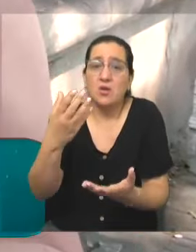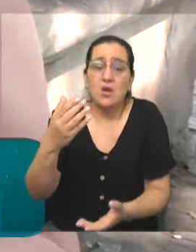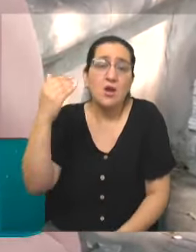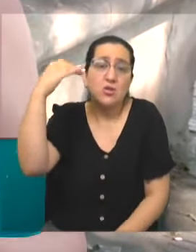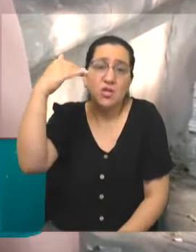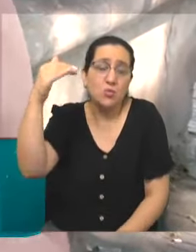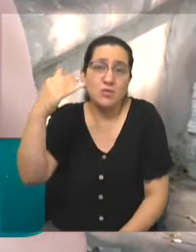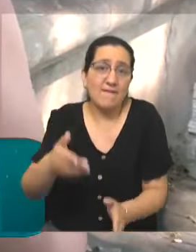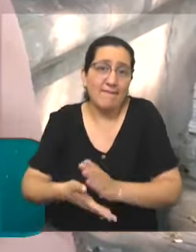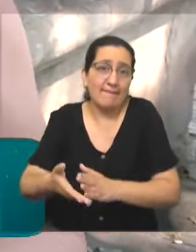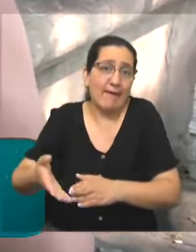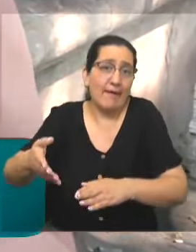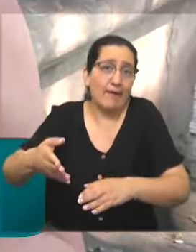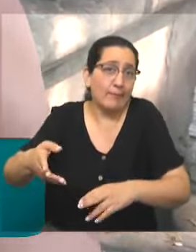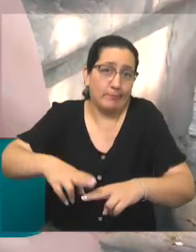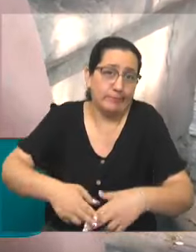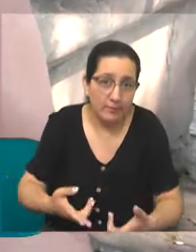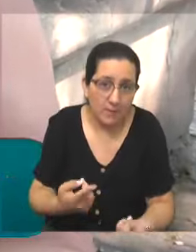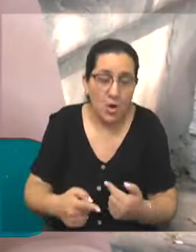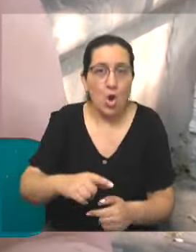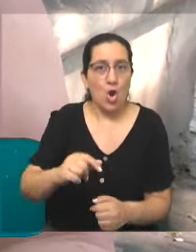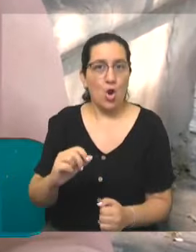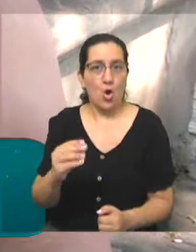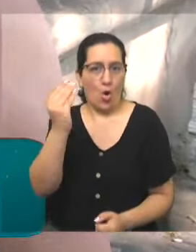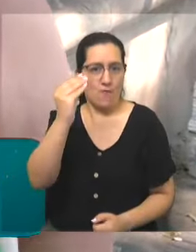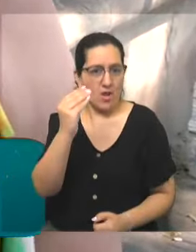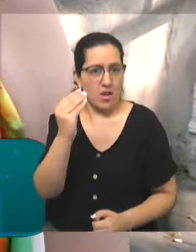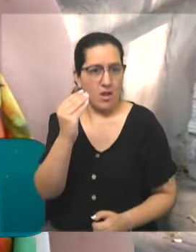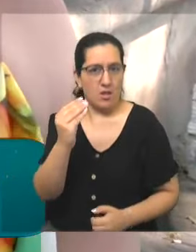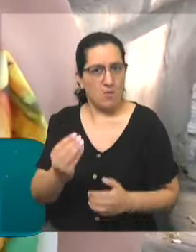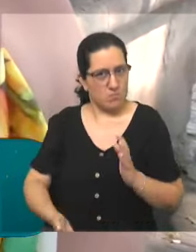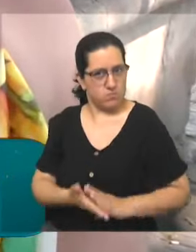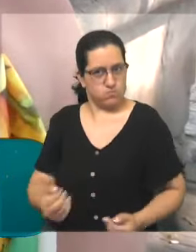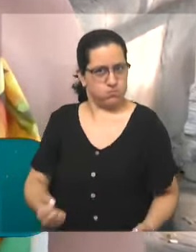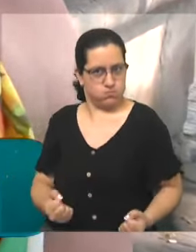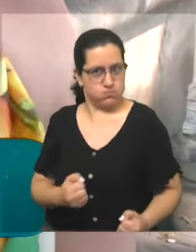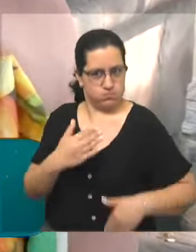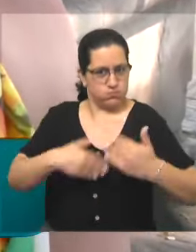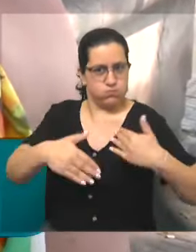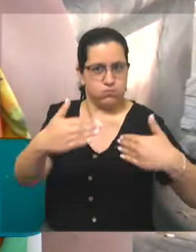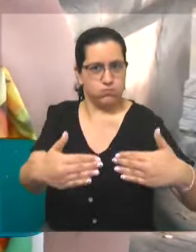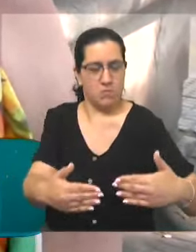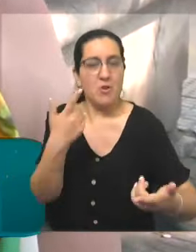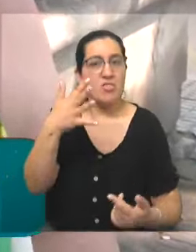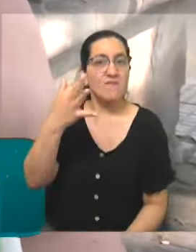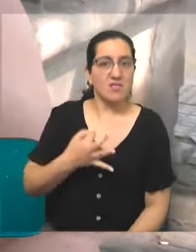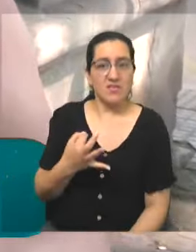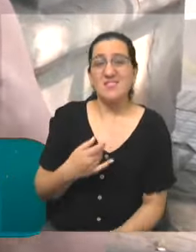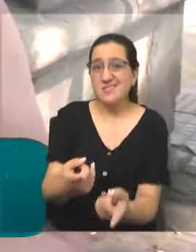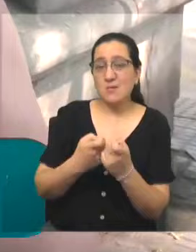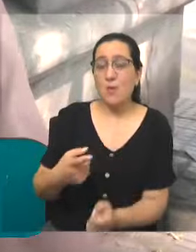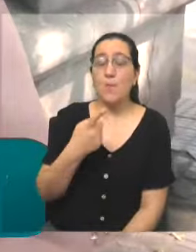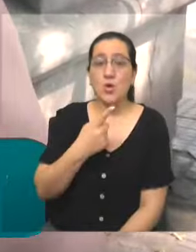un tiempo. El joven todavía tiene esa fuerza para seguir emprendiendo. Pero realmente necesitamos